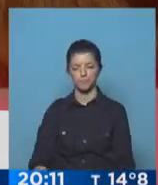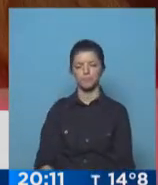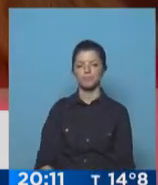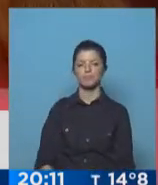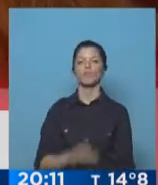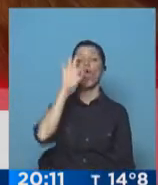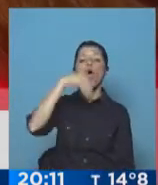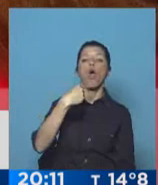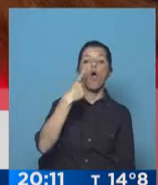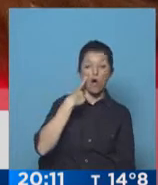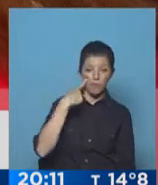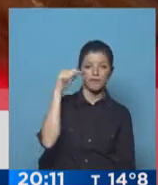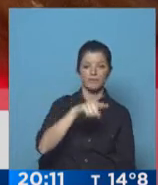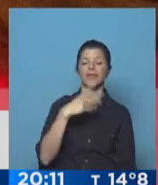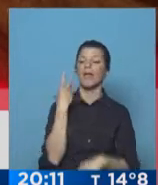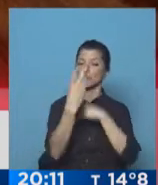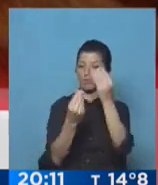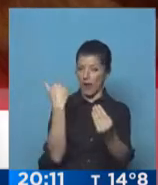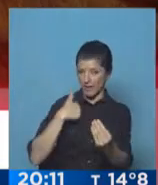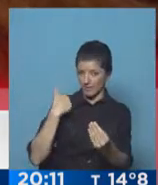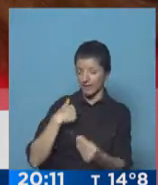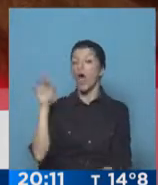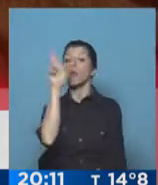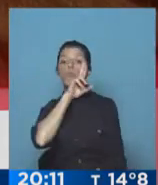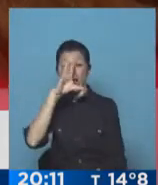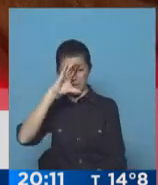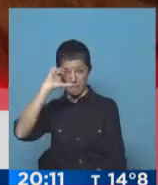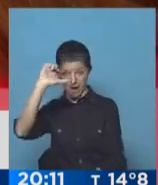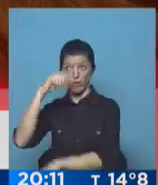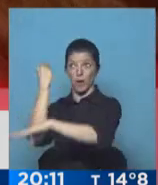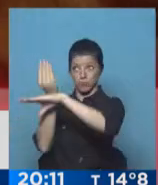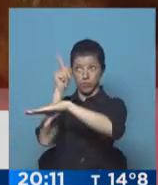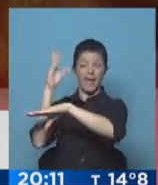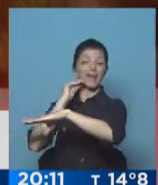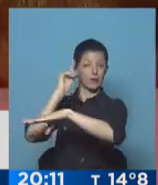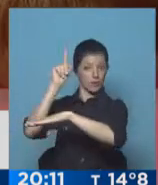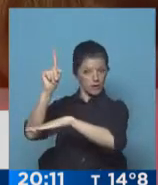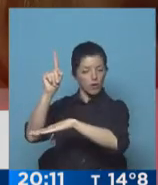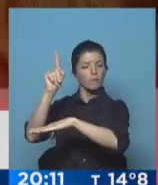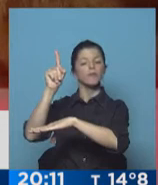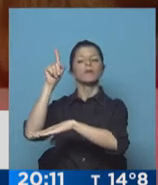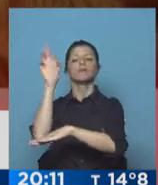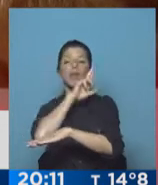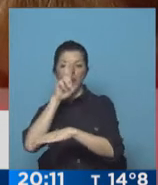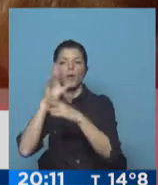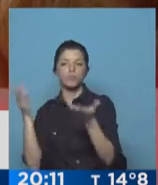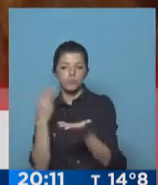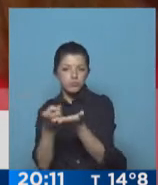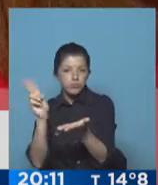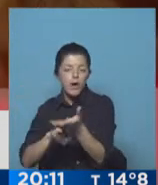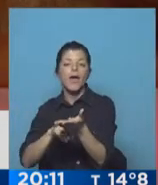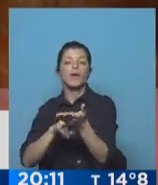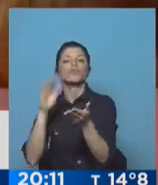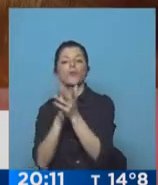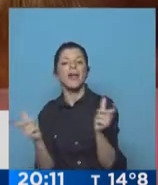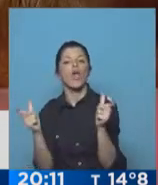la candidatura argentina. La embajadora en el Reino Unido, Alicia Castro, promocionó la reelección del país en el Consejo